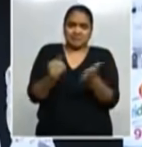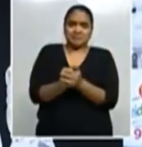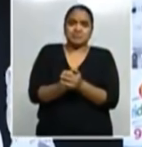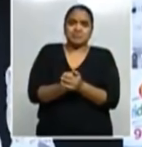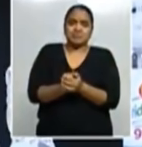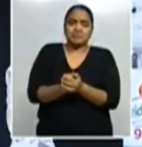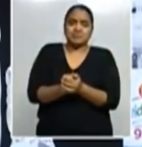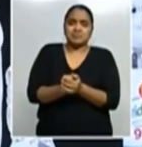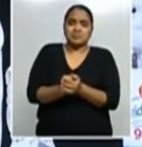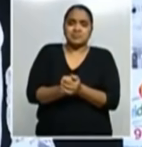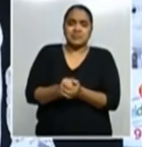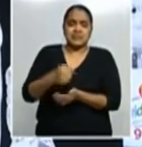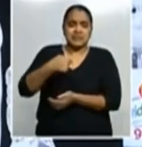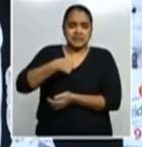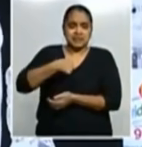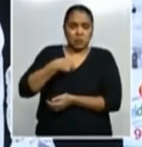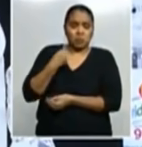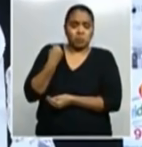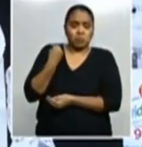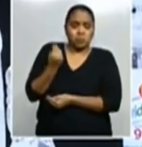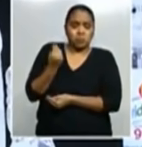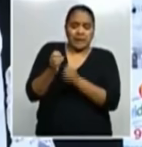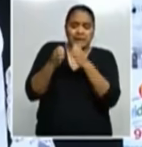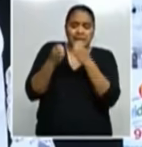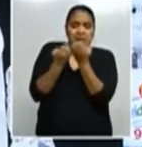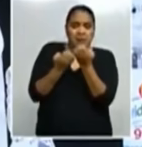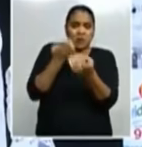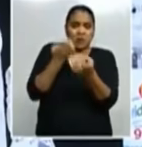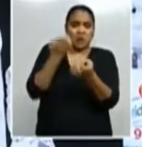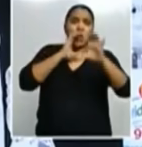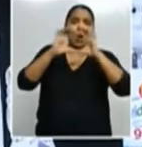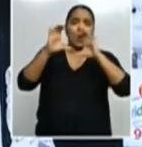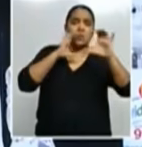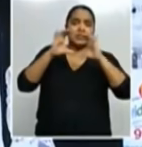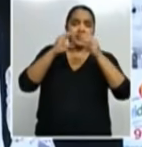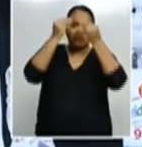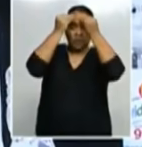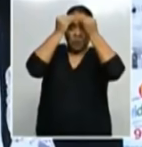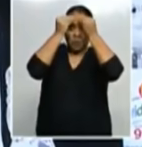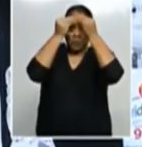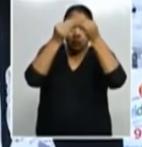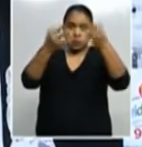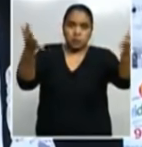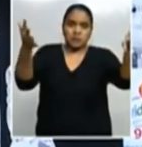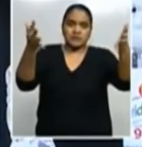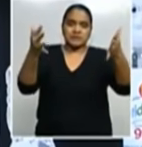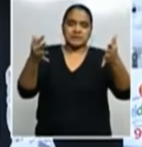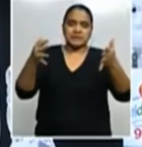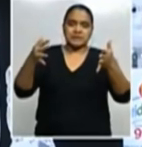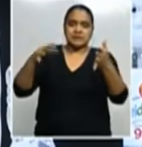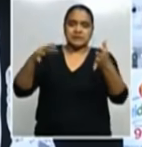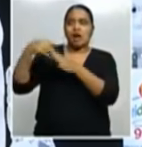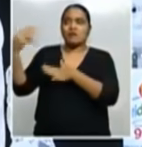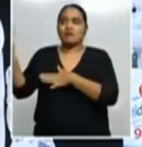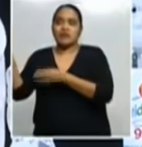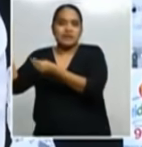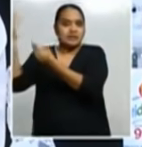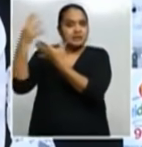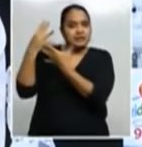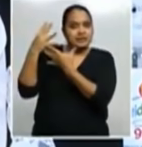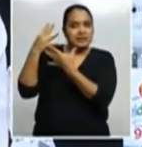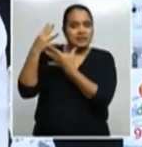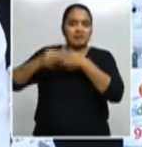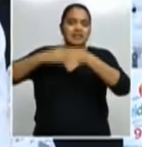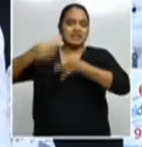bien. Y esto al equipo de comunicación, tenemos que mandarles el mensaje, porque mire, de afuera nos vienen a decir